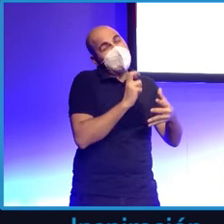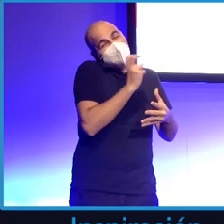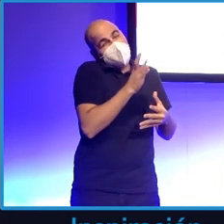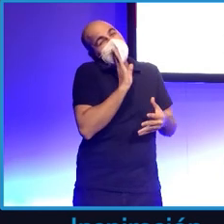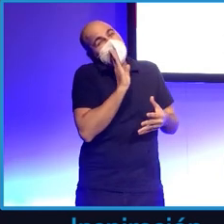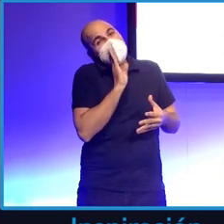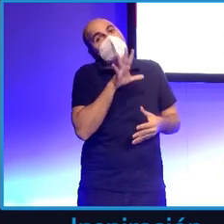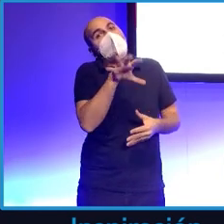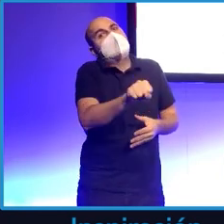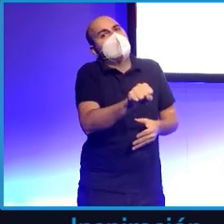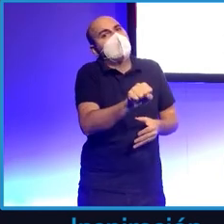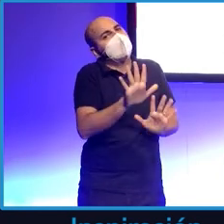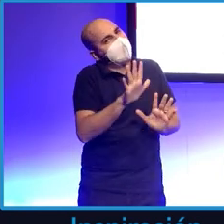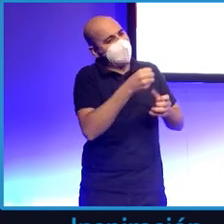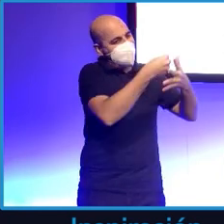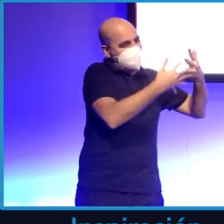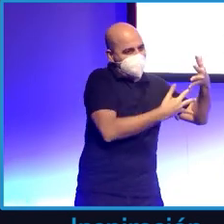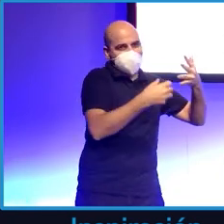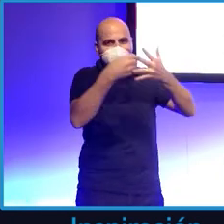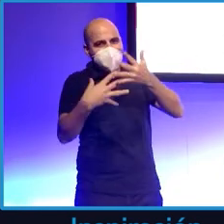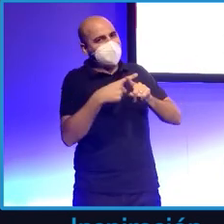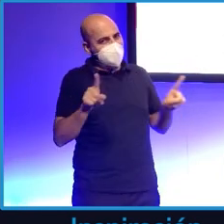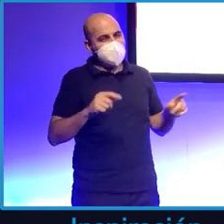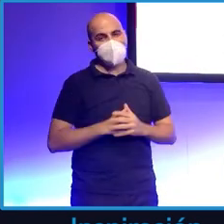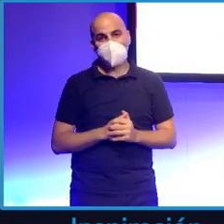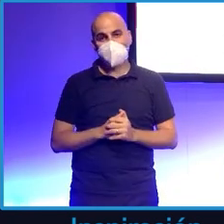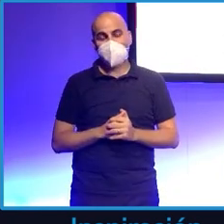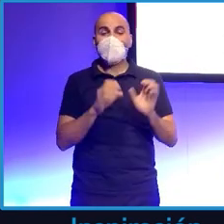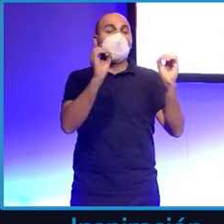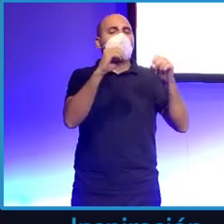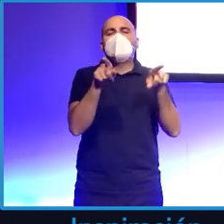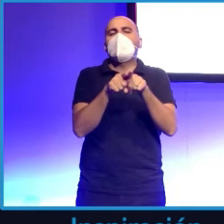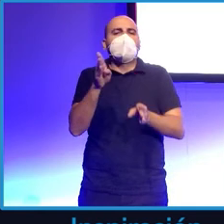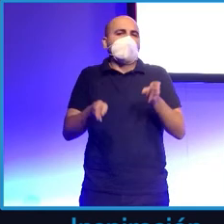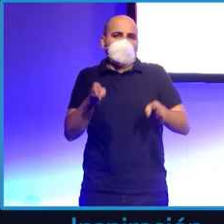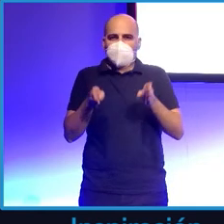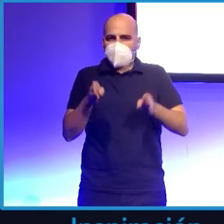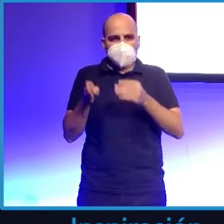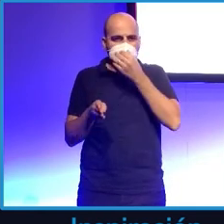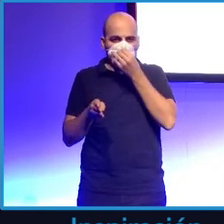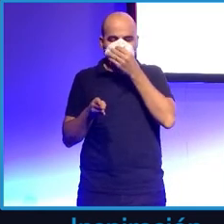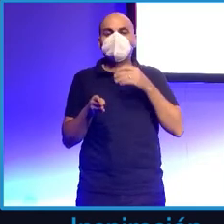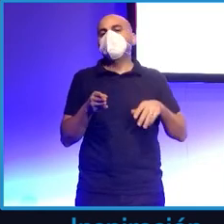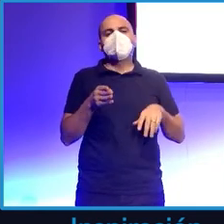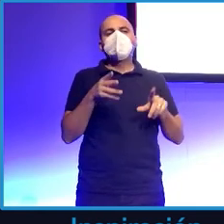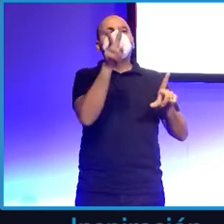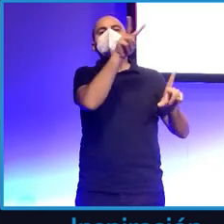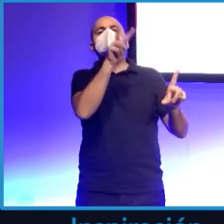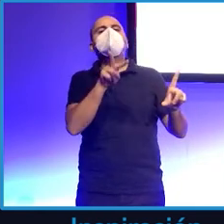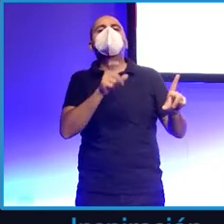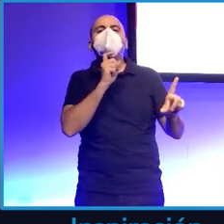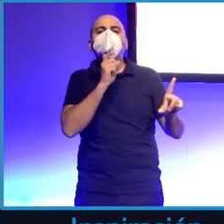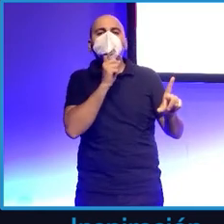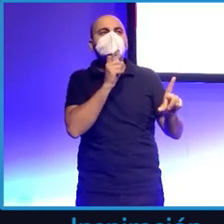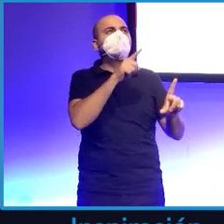la posición del enlace igual pensad que google es como cualquier otro robot que de arriba abajo de izquierda a derecha sobre todo en nuestro idioma no o mejor